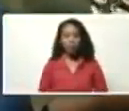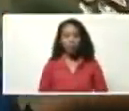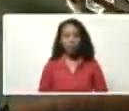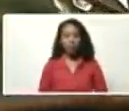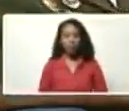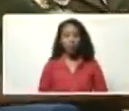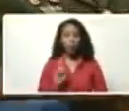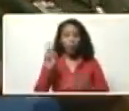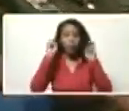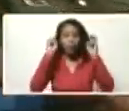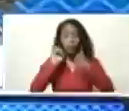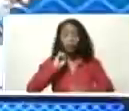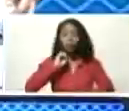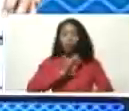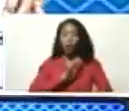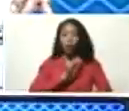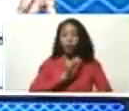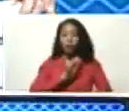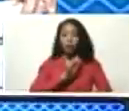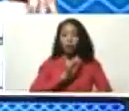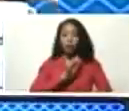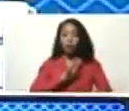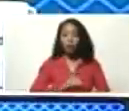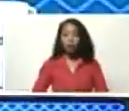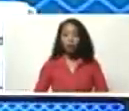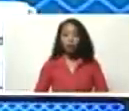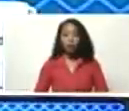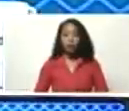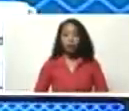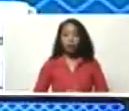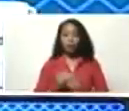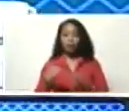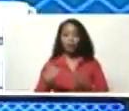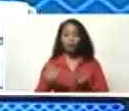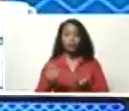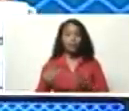Un hecho histórico sin precedente.